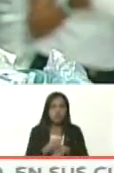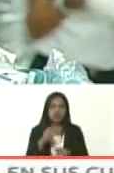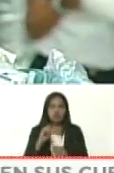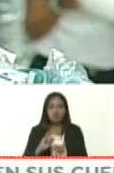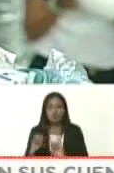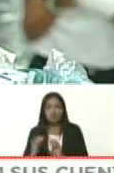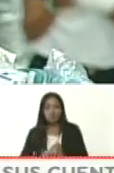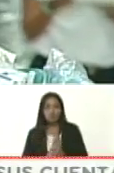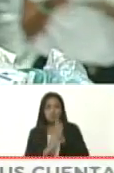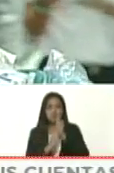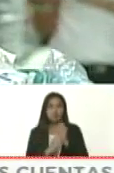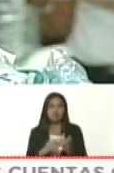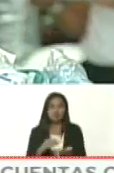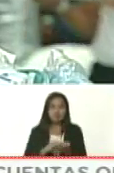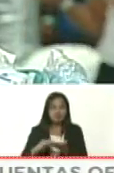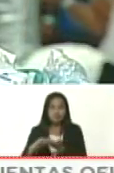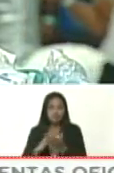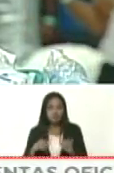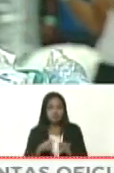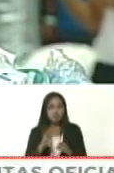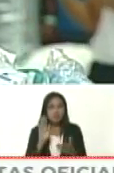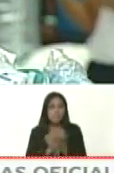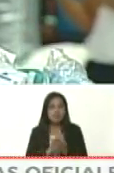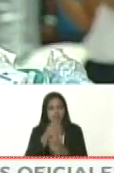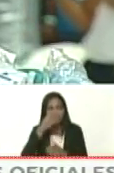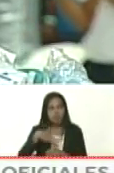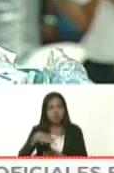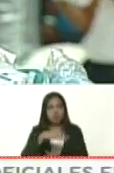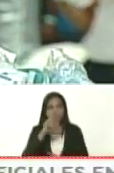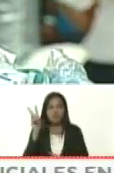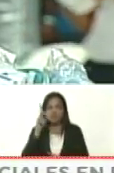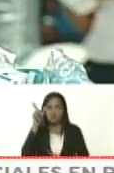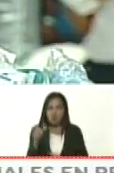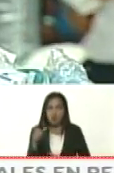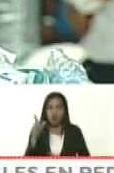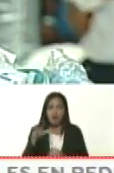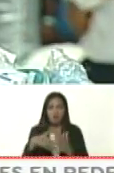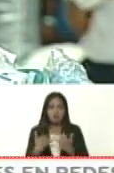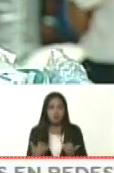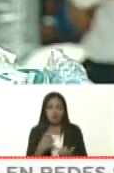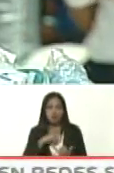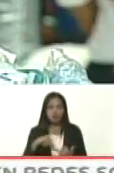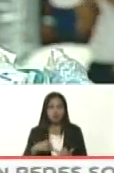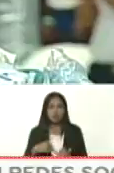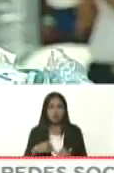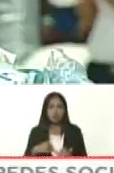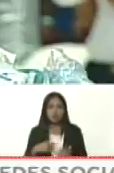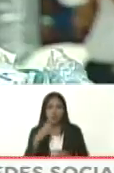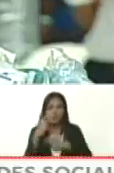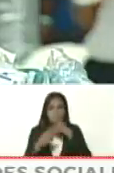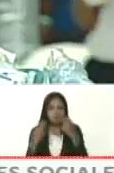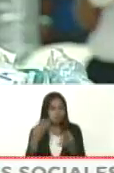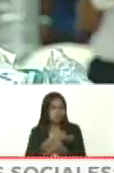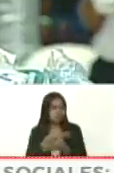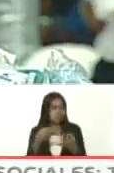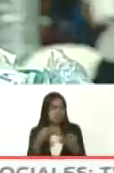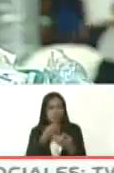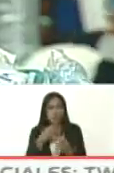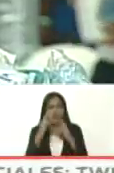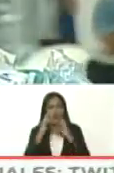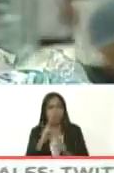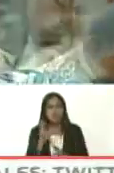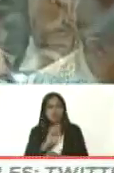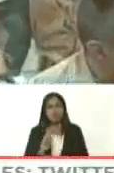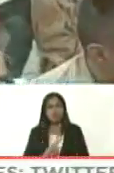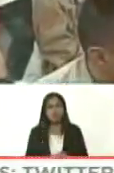preside, ratificaron su compromiso y amistad con el pueblo venezolano, así que ha sido una visita, presidente, de muy buenos resultados.